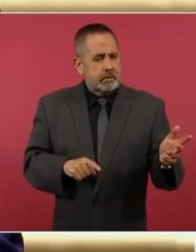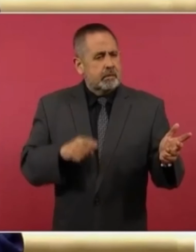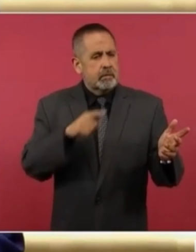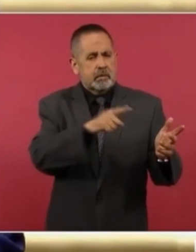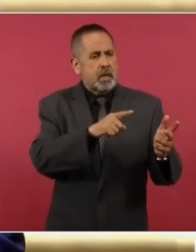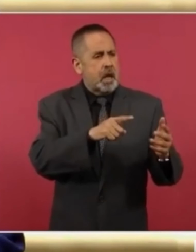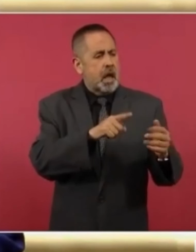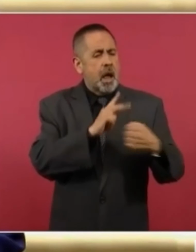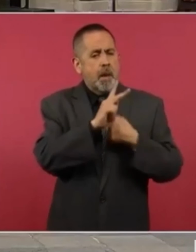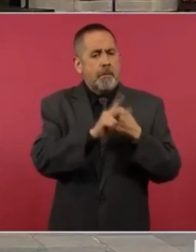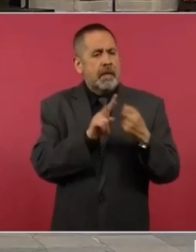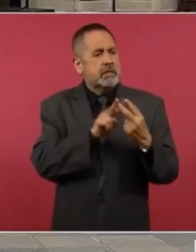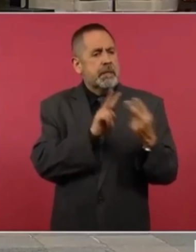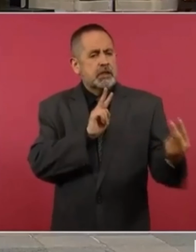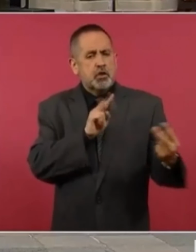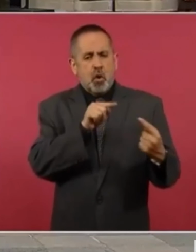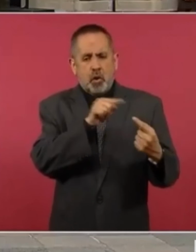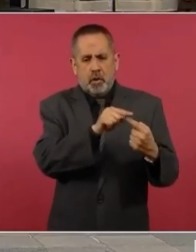nuestro país vecino